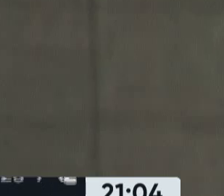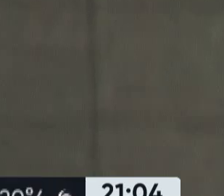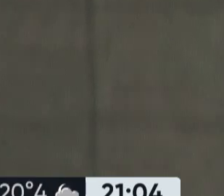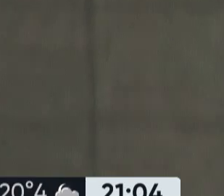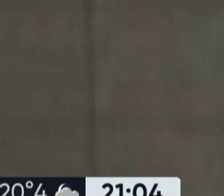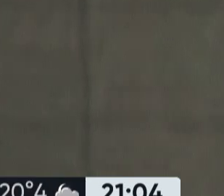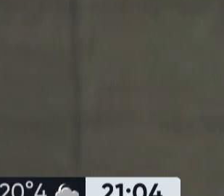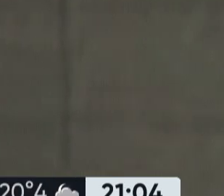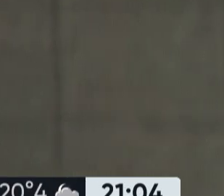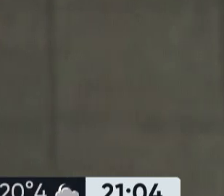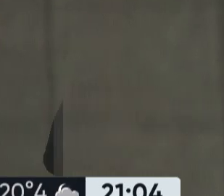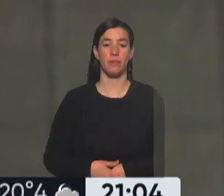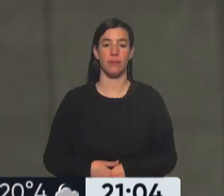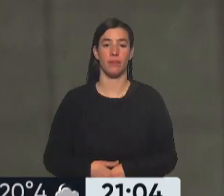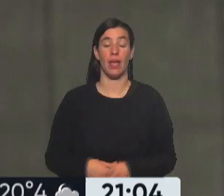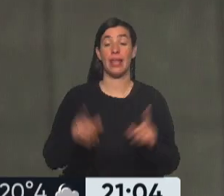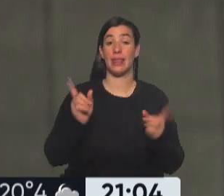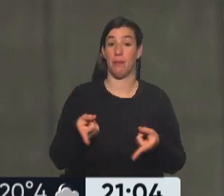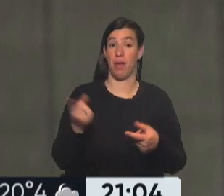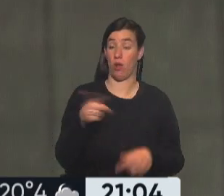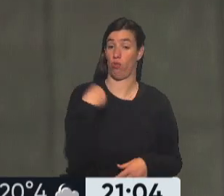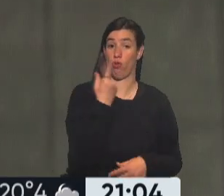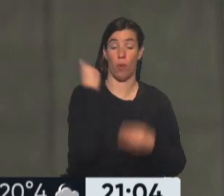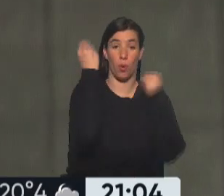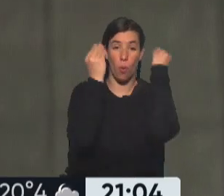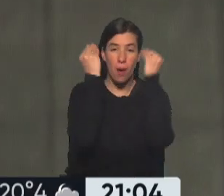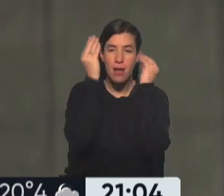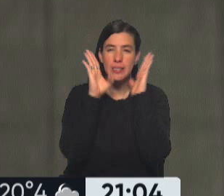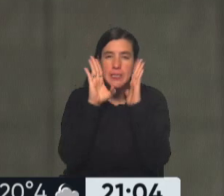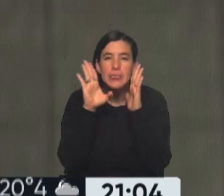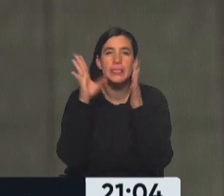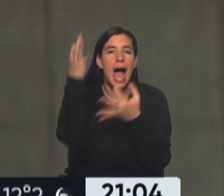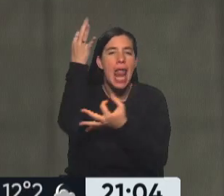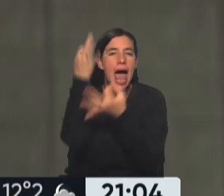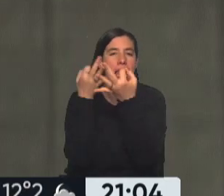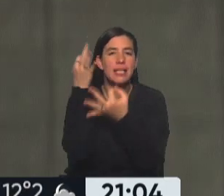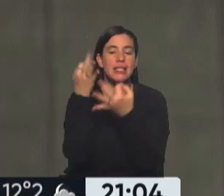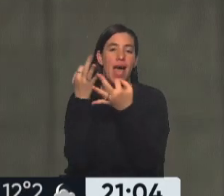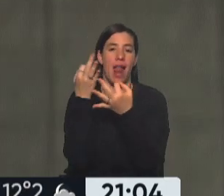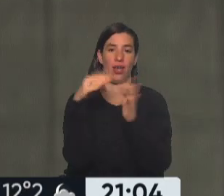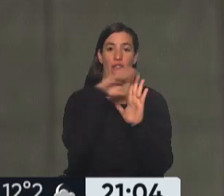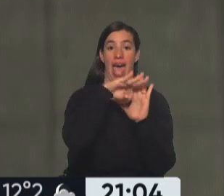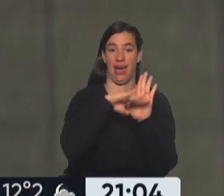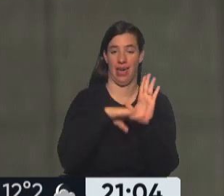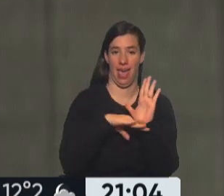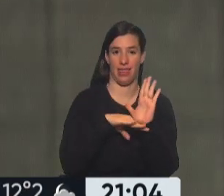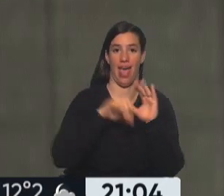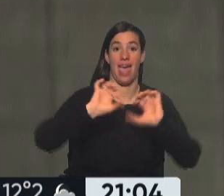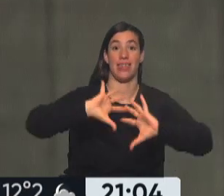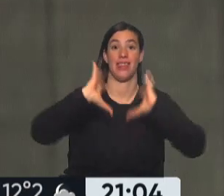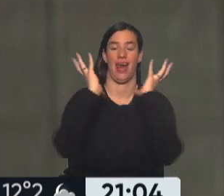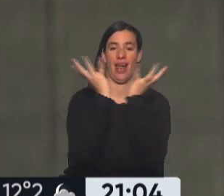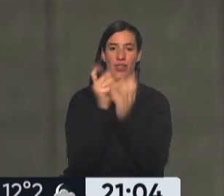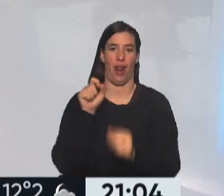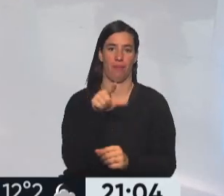Bueno, también nos estamos preocupando, ¿no? Y dedicándonos a analizar todo lo que tiene que ver con la agenda ya internacional del presidente